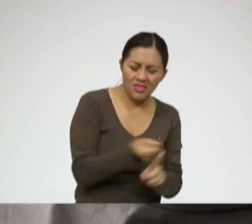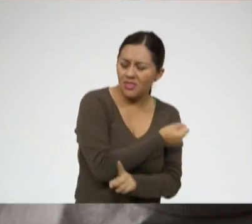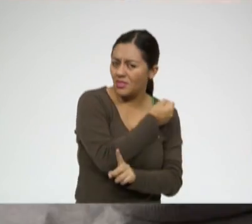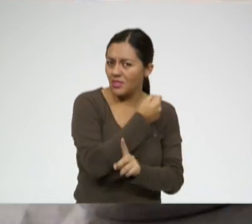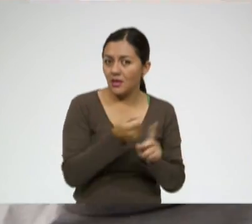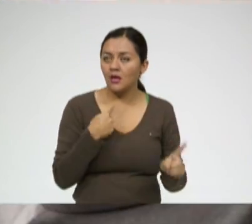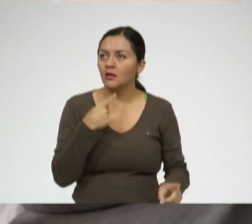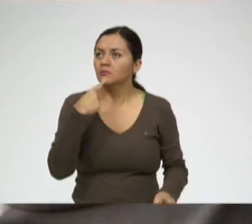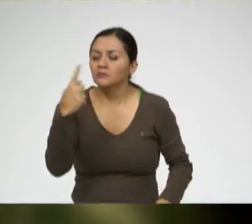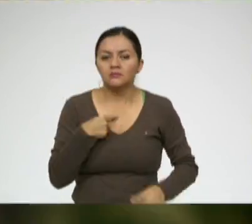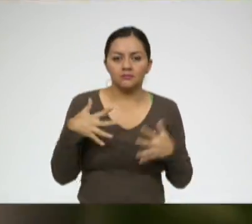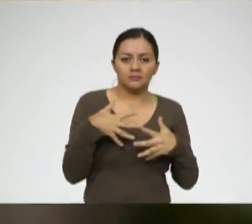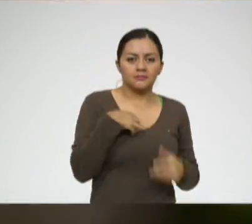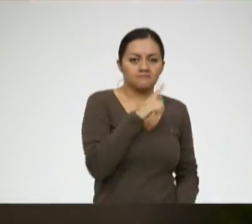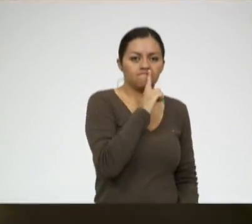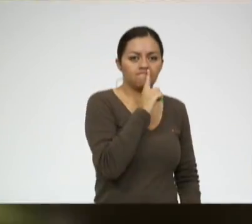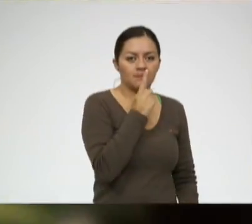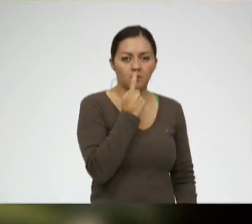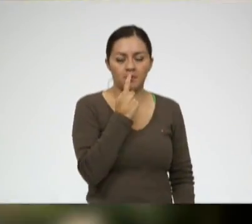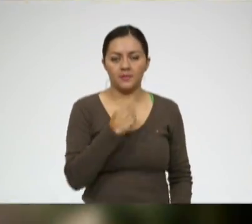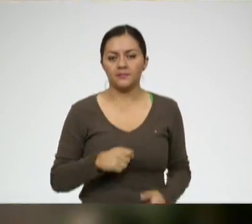nadie le podía decir nada.